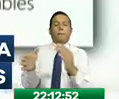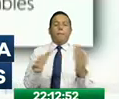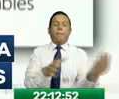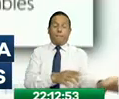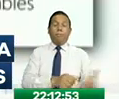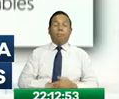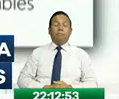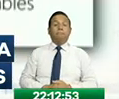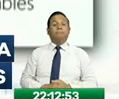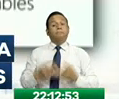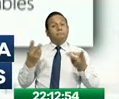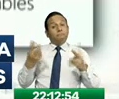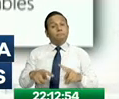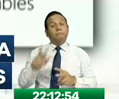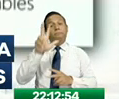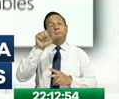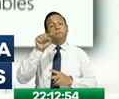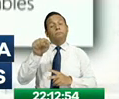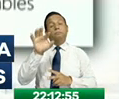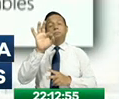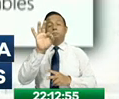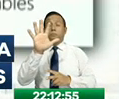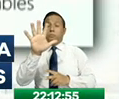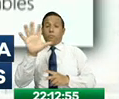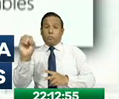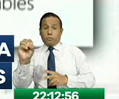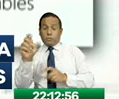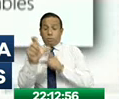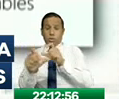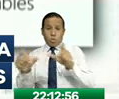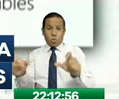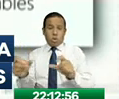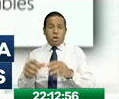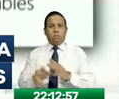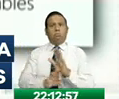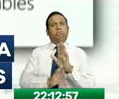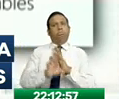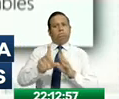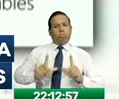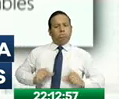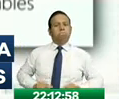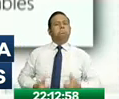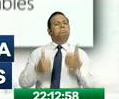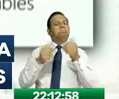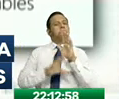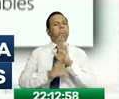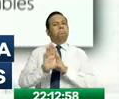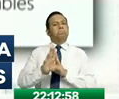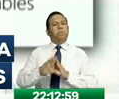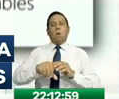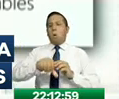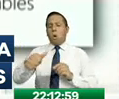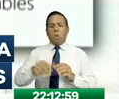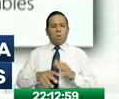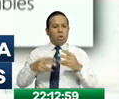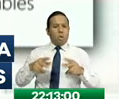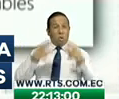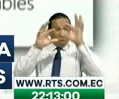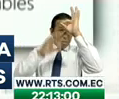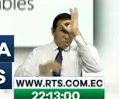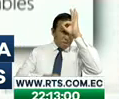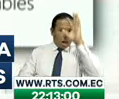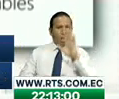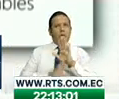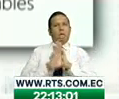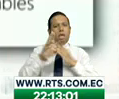Existen además 3.850 pacientes recuperados, 4.269 casos con alta hospitalaria y